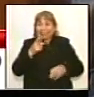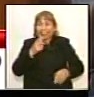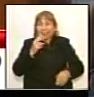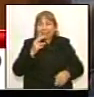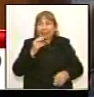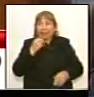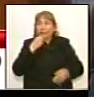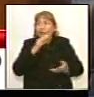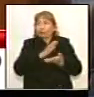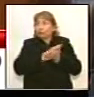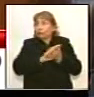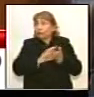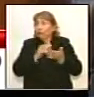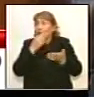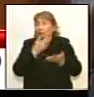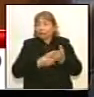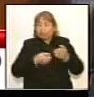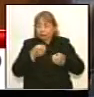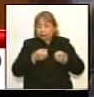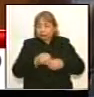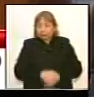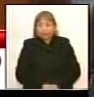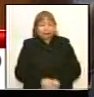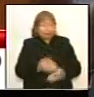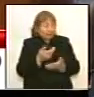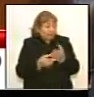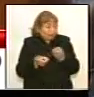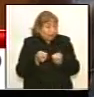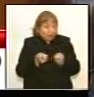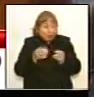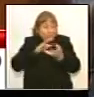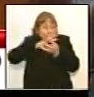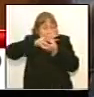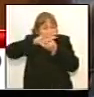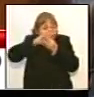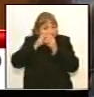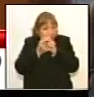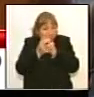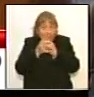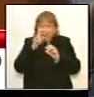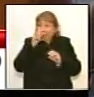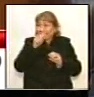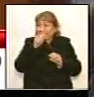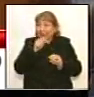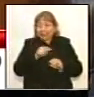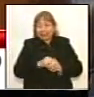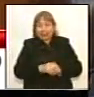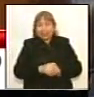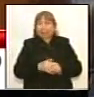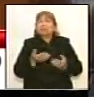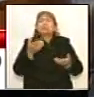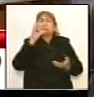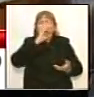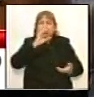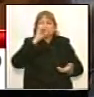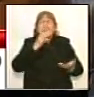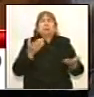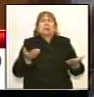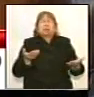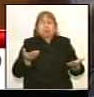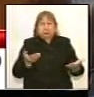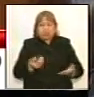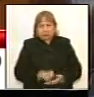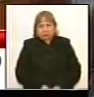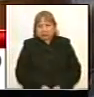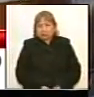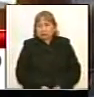que blanquea el dinero, el que trata de encubrir ese origen ilícito, ¿qué es lo que busca con este lavado de